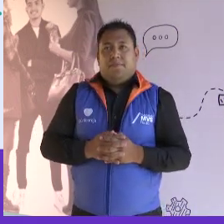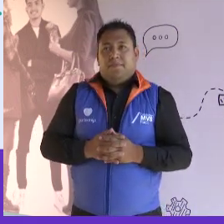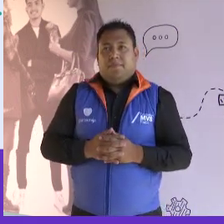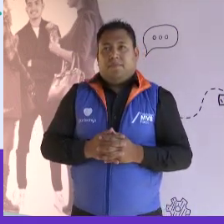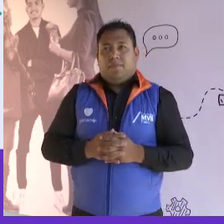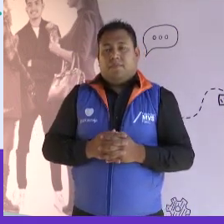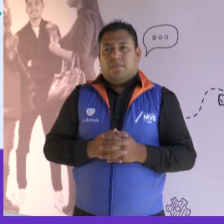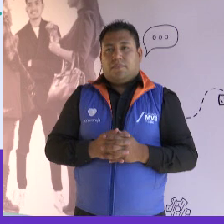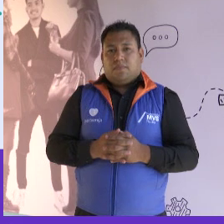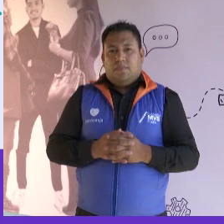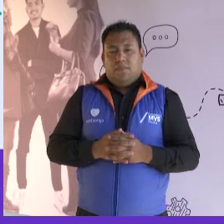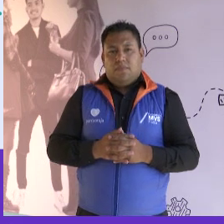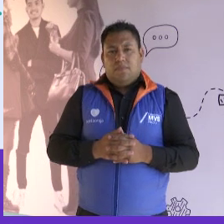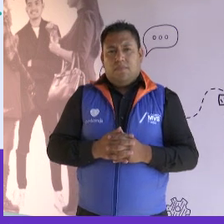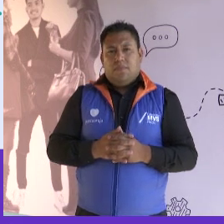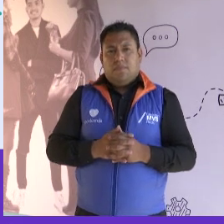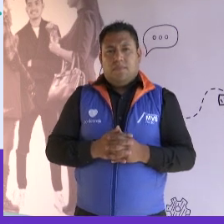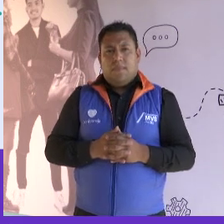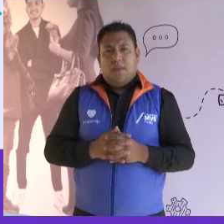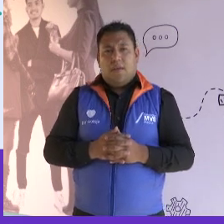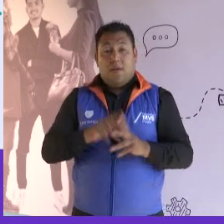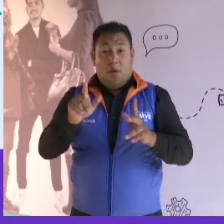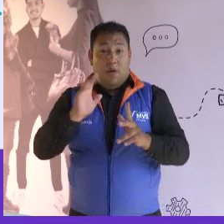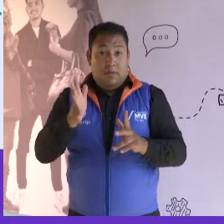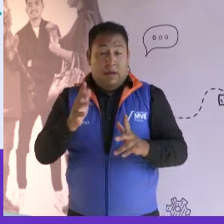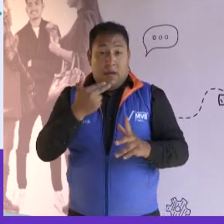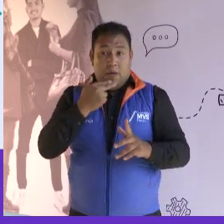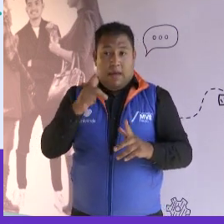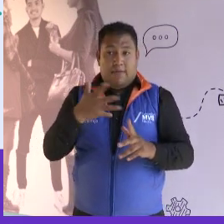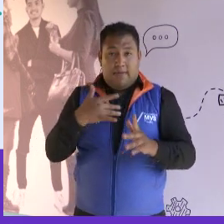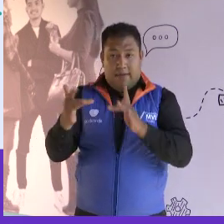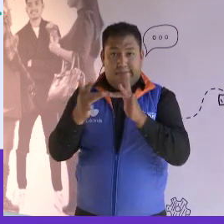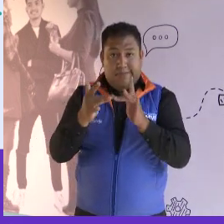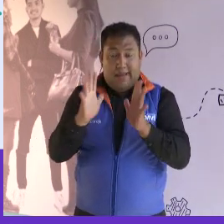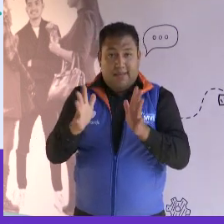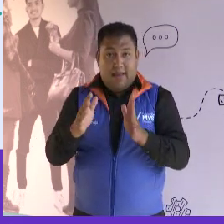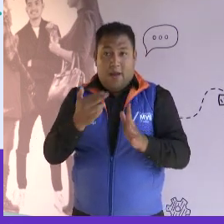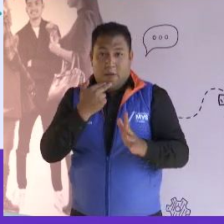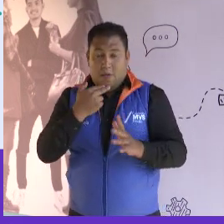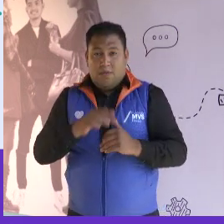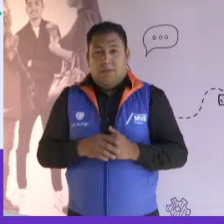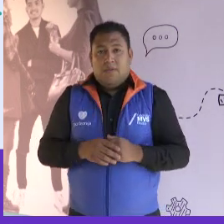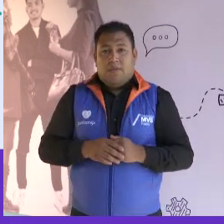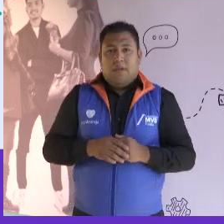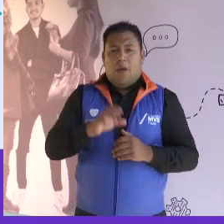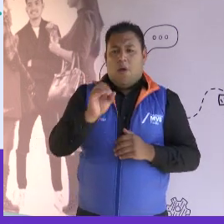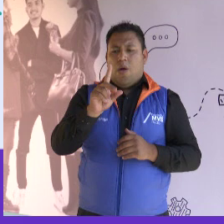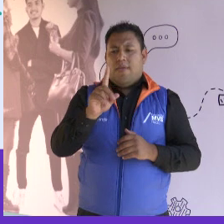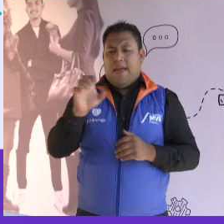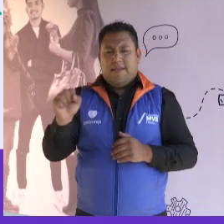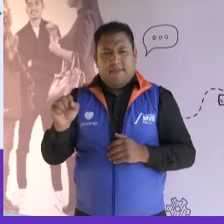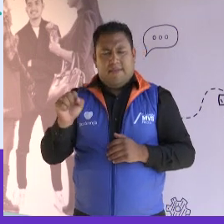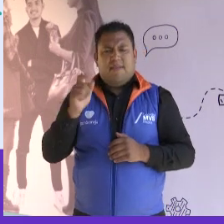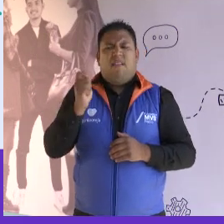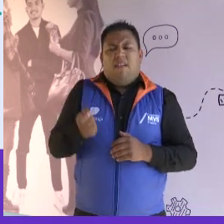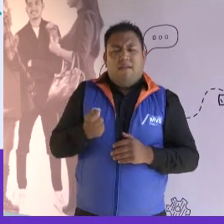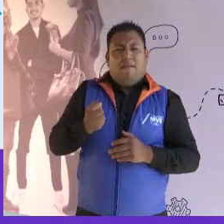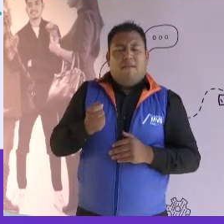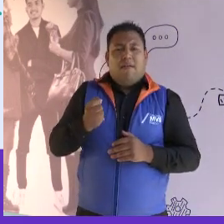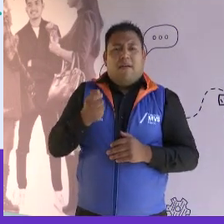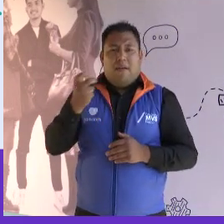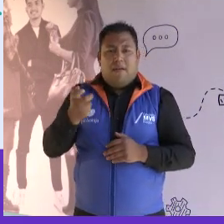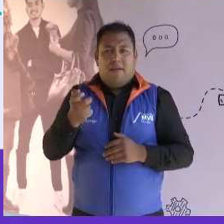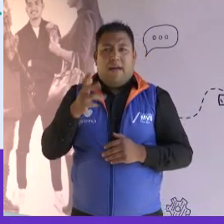¿Los estáis utilizando desde la red? Sí, por supuesto, desde Ecopil. Sí, los ODS yo creo que es un